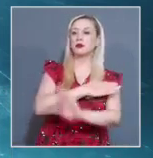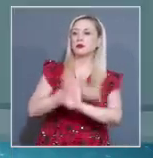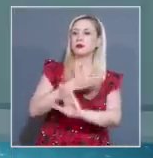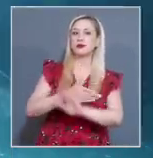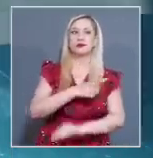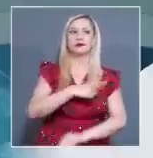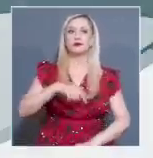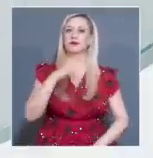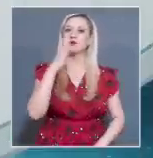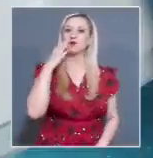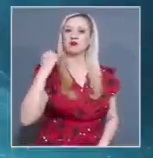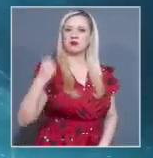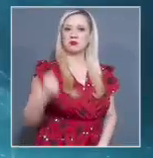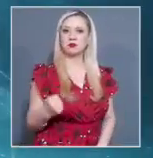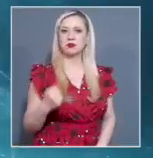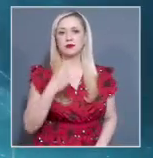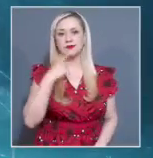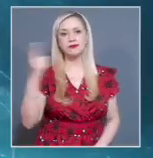Electoral.